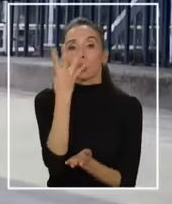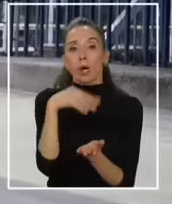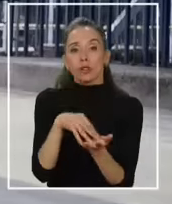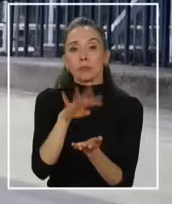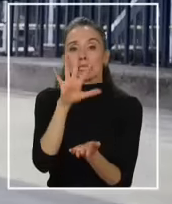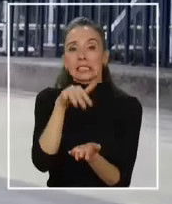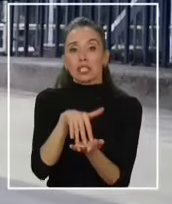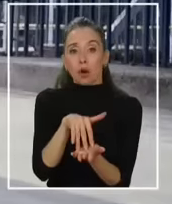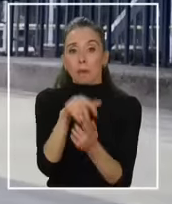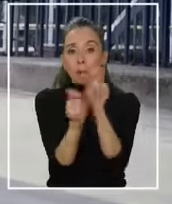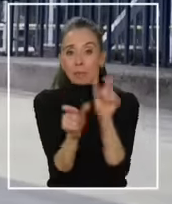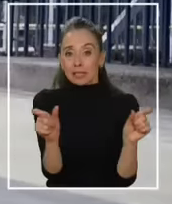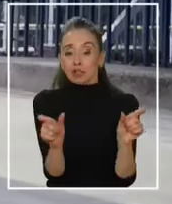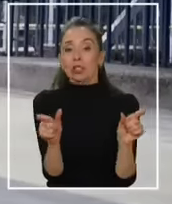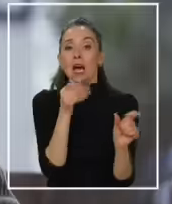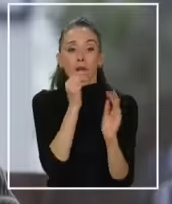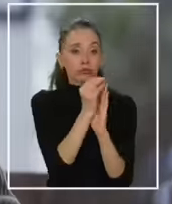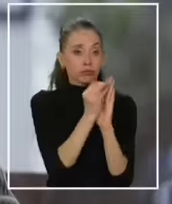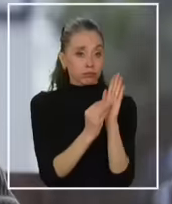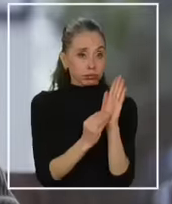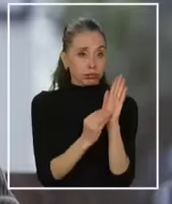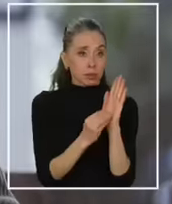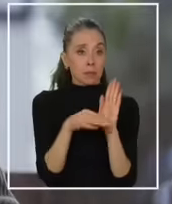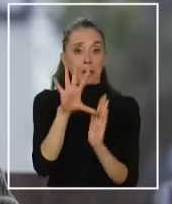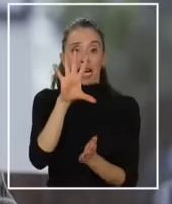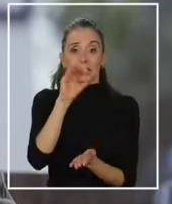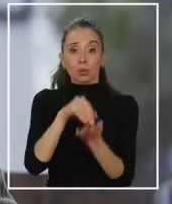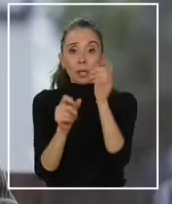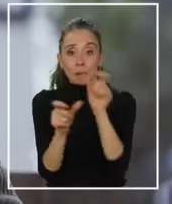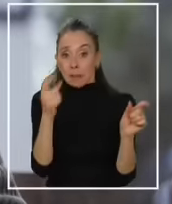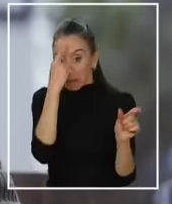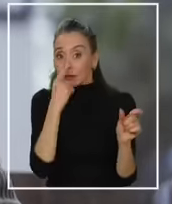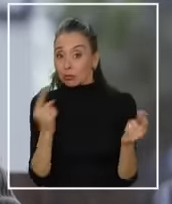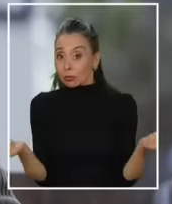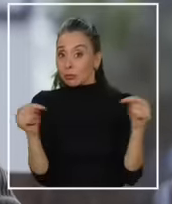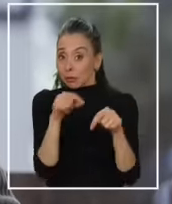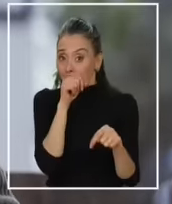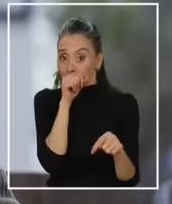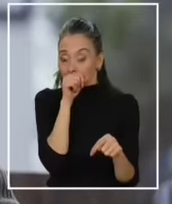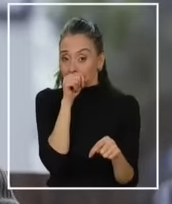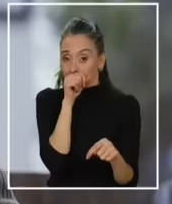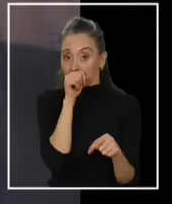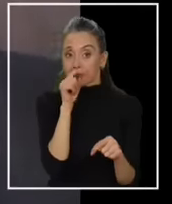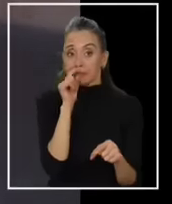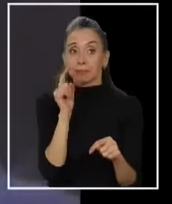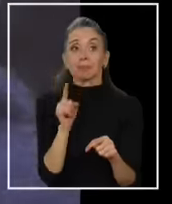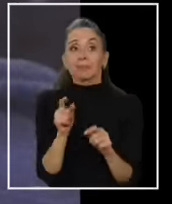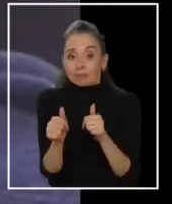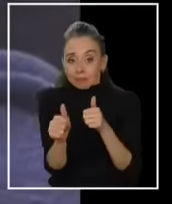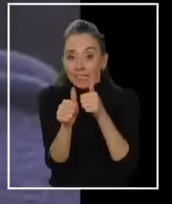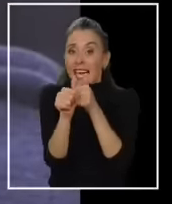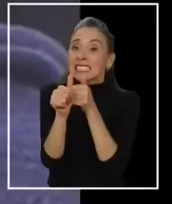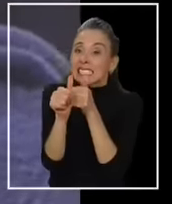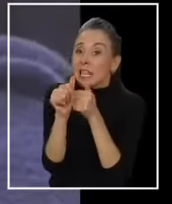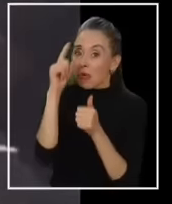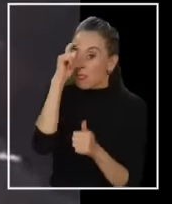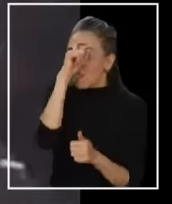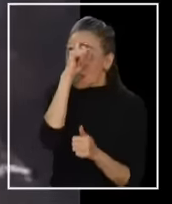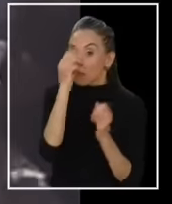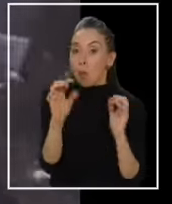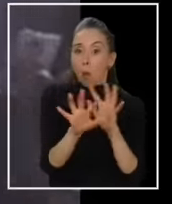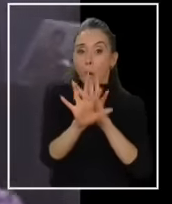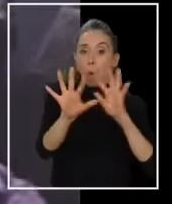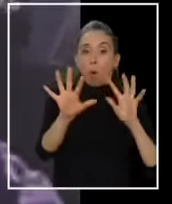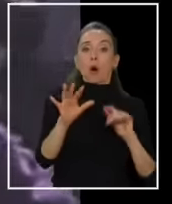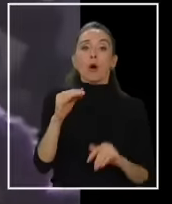4.000, 5.000, inclusive dice que hay una estadística, había más de 50.000 personas. Entonces, acercarse era difícil.